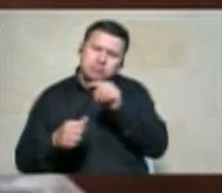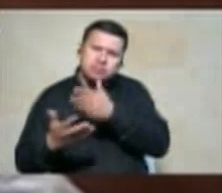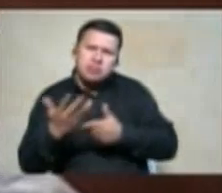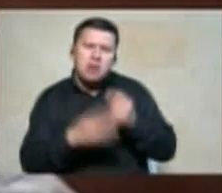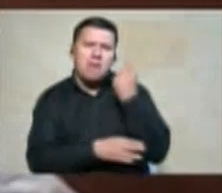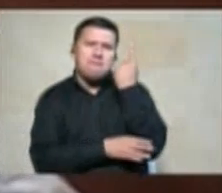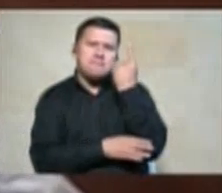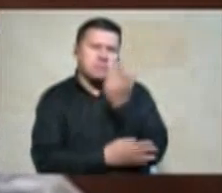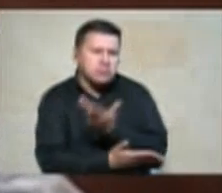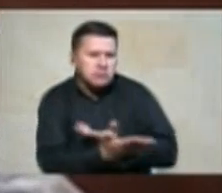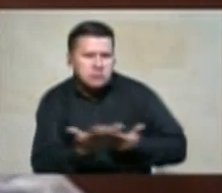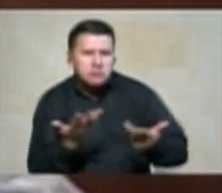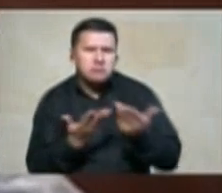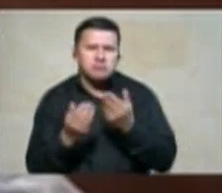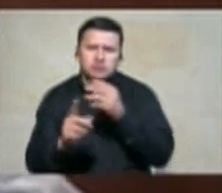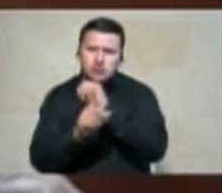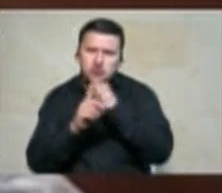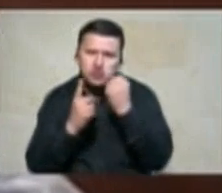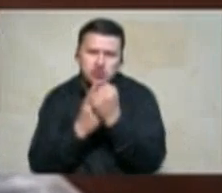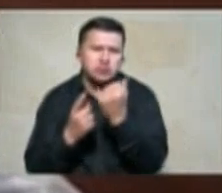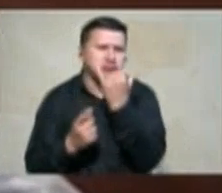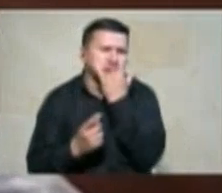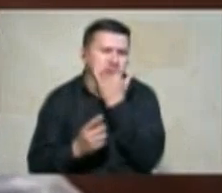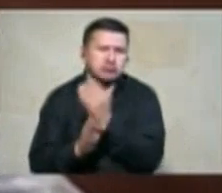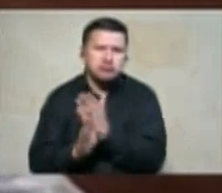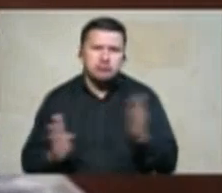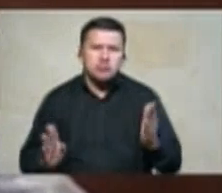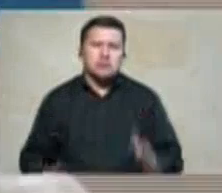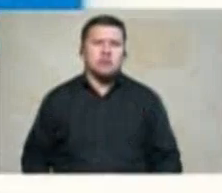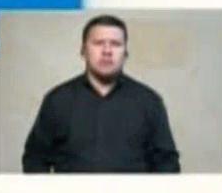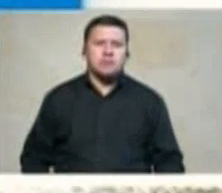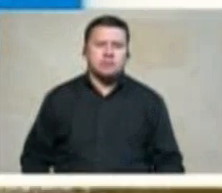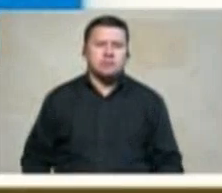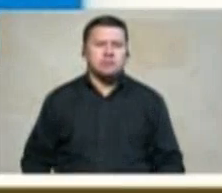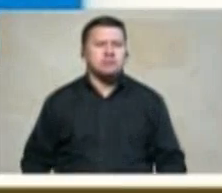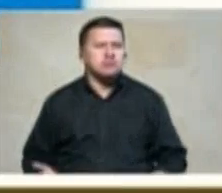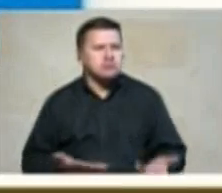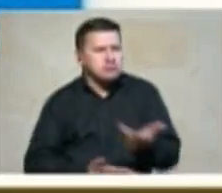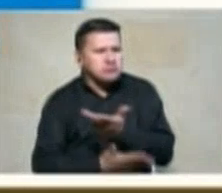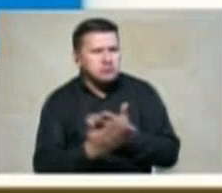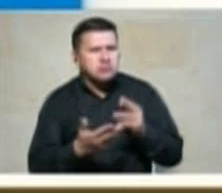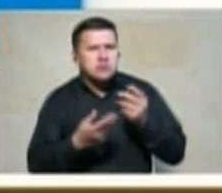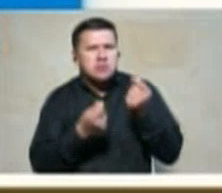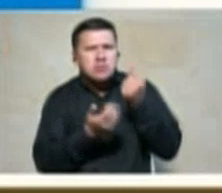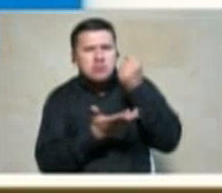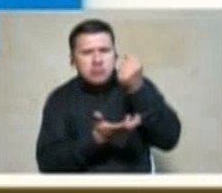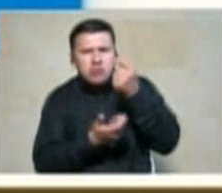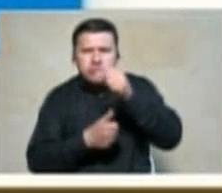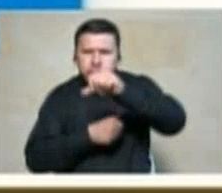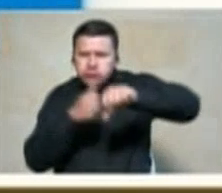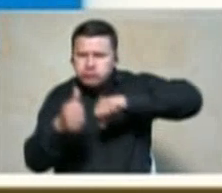dinámicas políticas, dinámicas sociales, lo que ocurría allí en ese momento, dinámicas